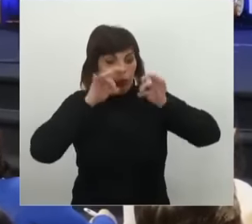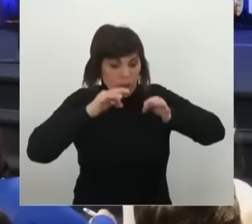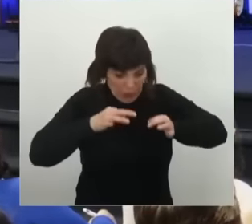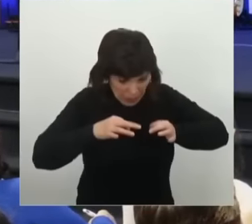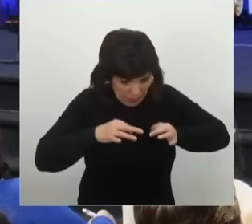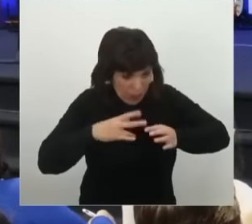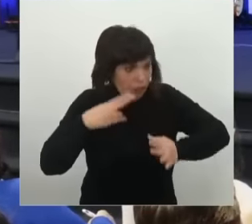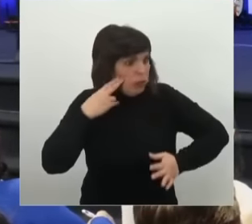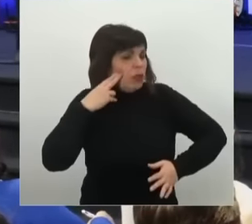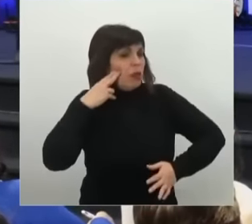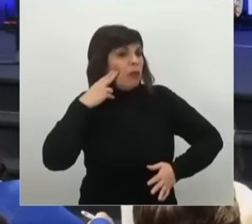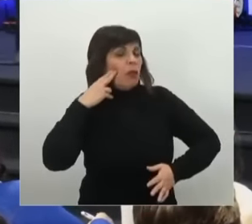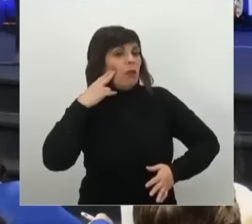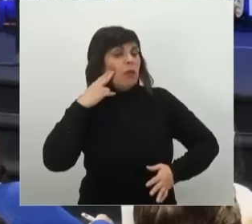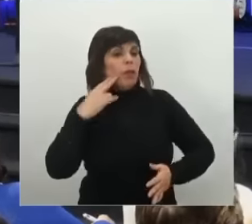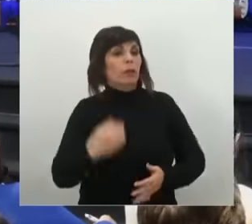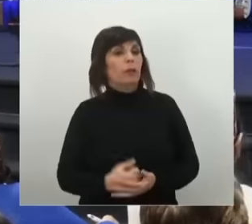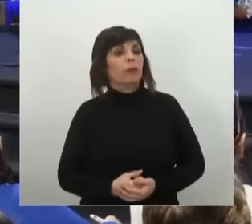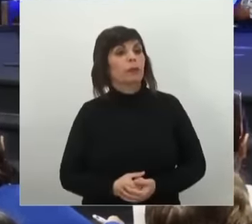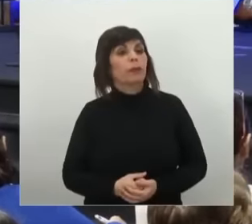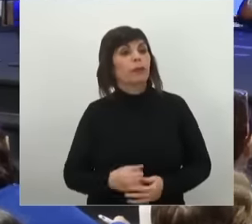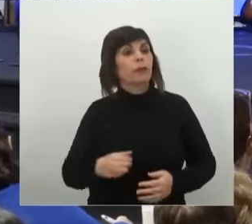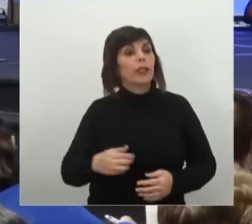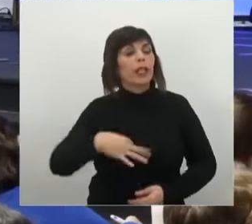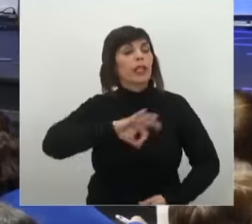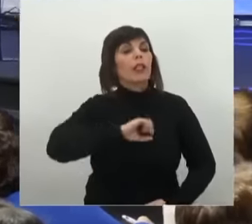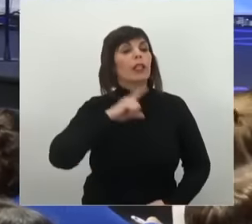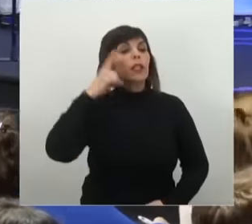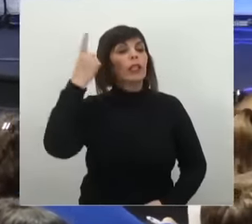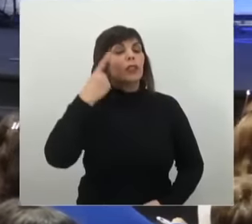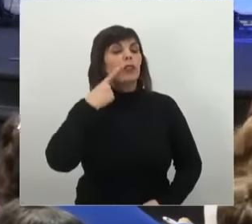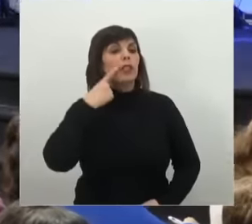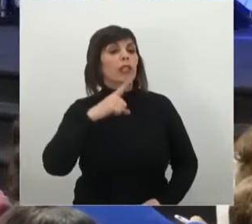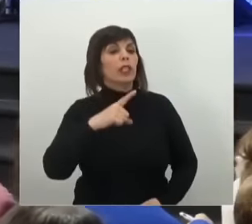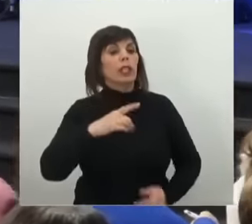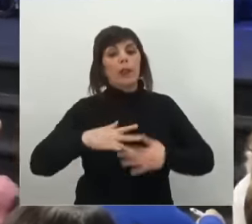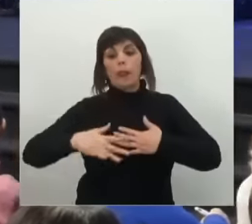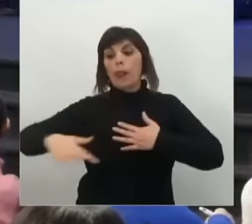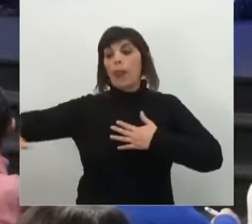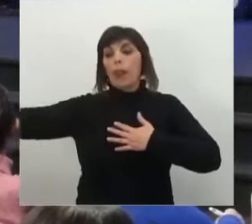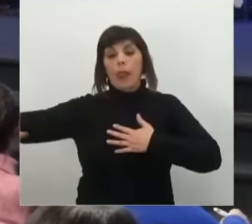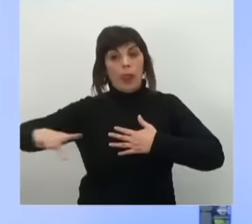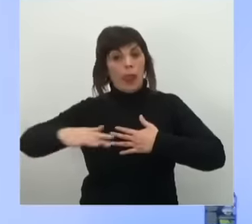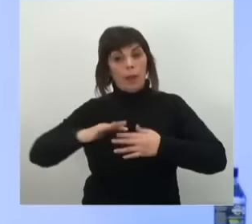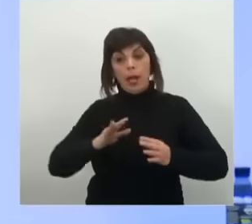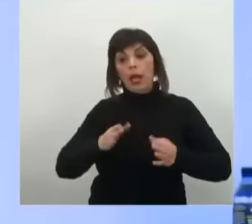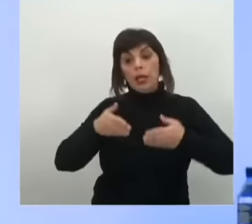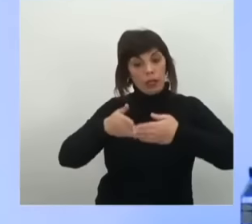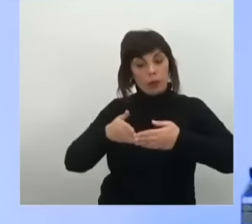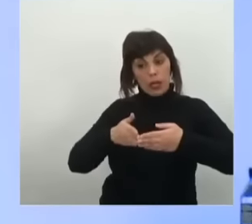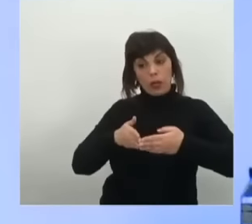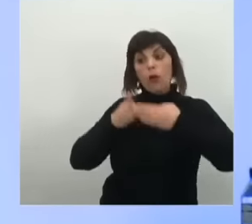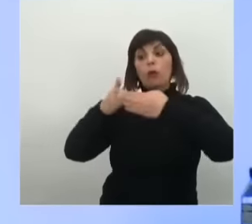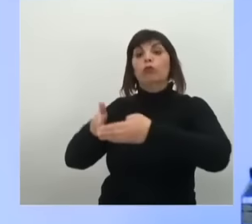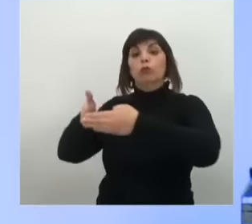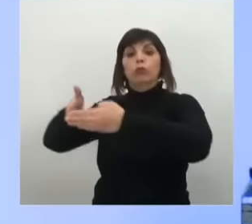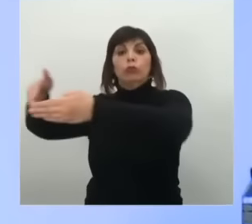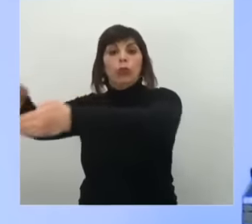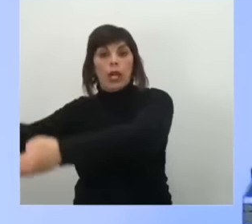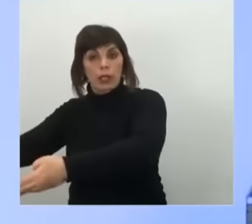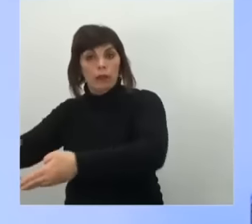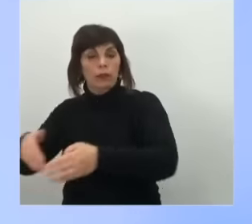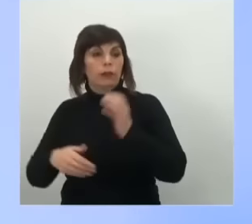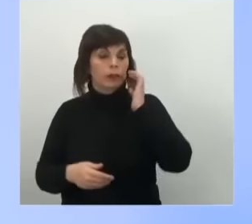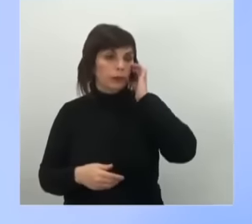cuando el señor le dice vamos al otro lado no solamente le está diciendo a Pedro y al resto de los discípulos vamos a enfrentar un temor que ustedes